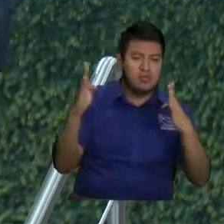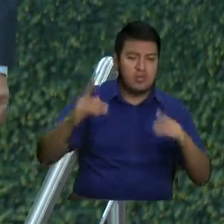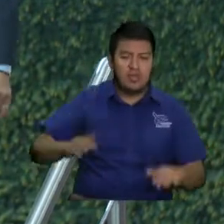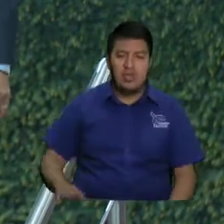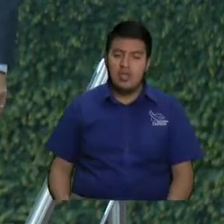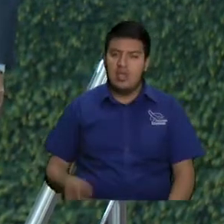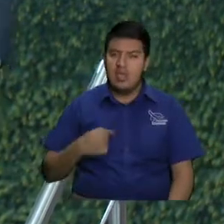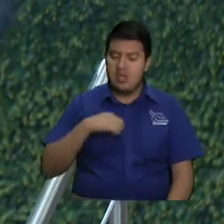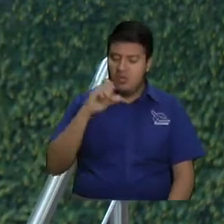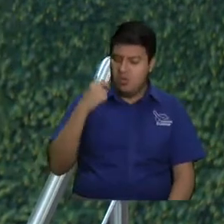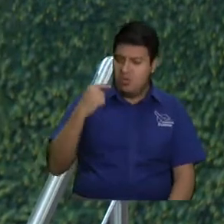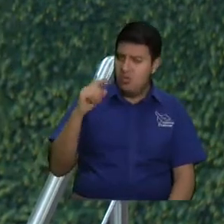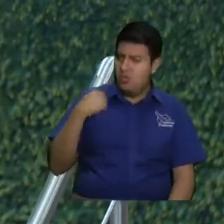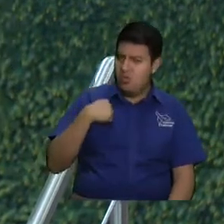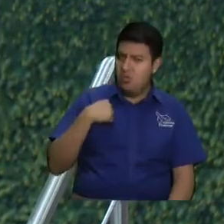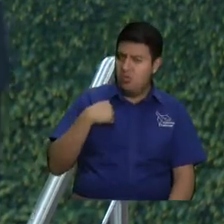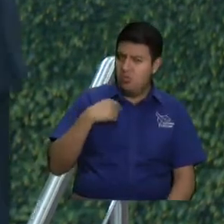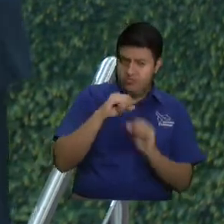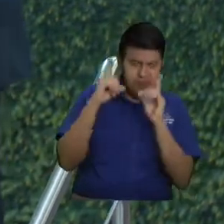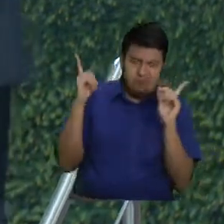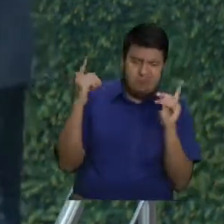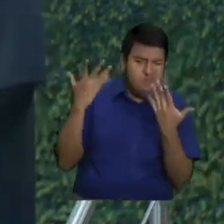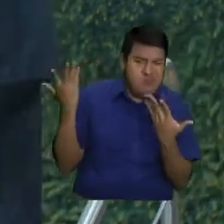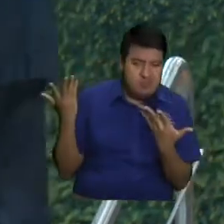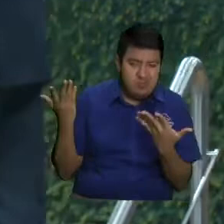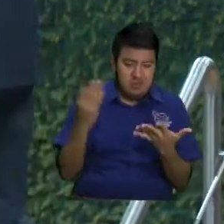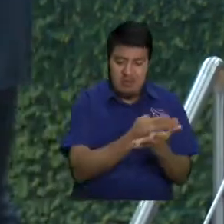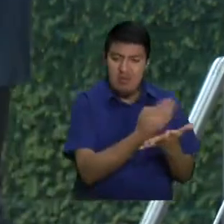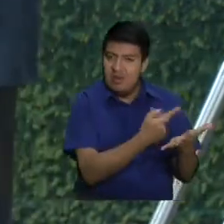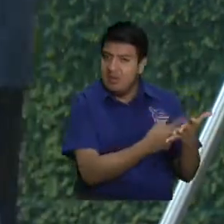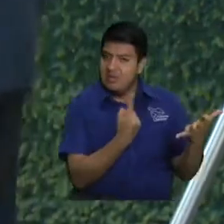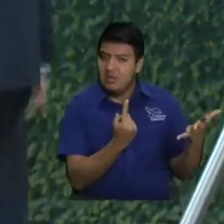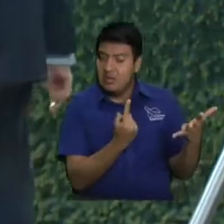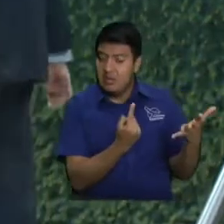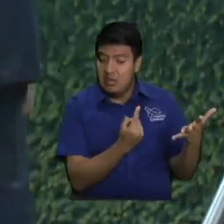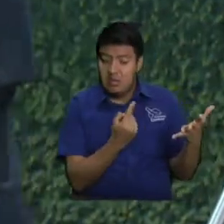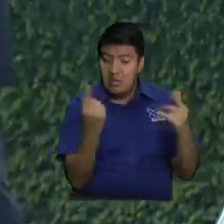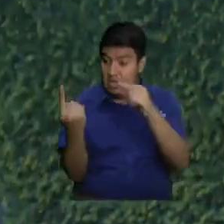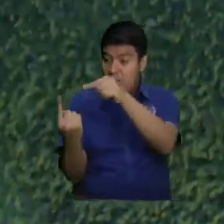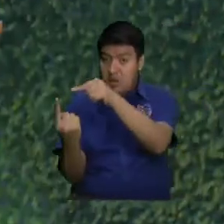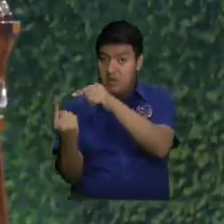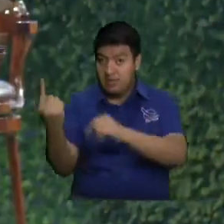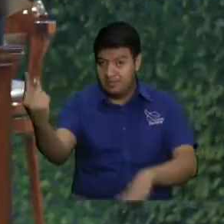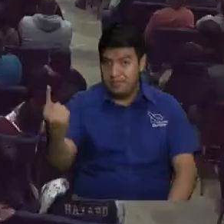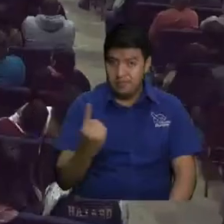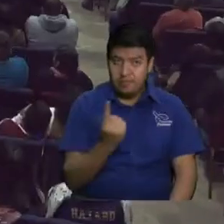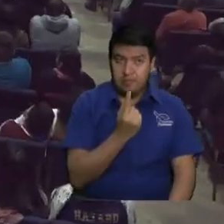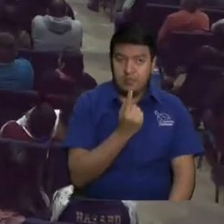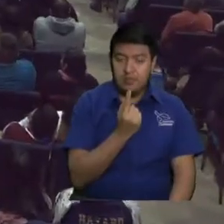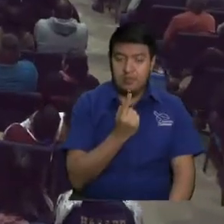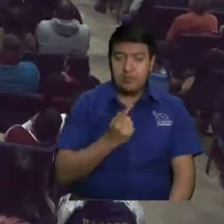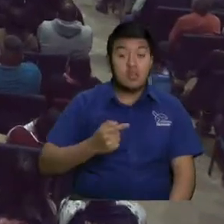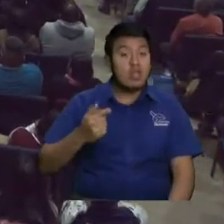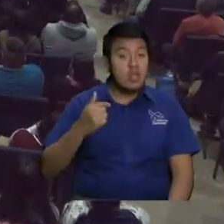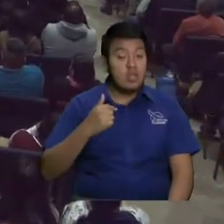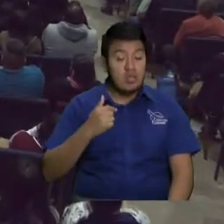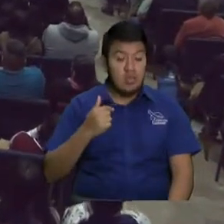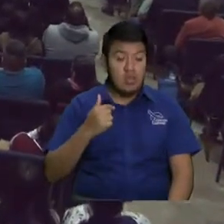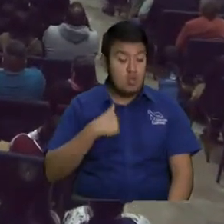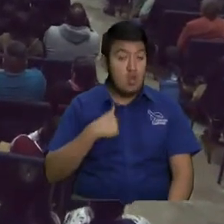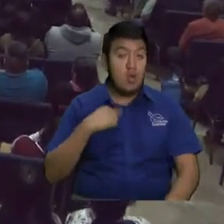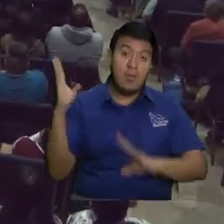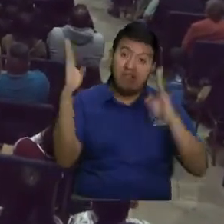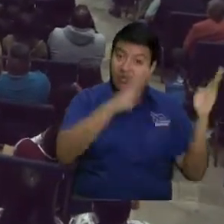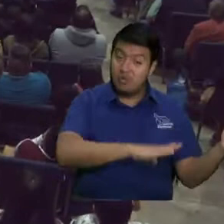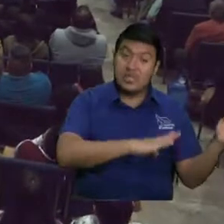le dijo eso. Y él, no, y entonces él vino aquí conmigo. ¿Dónde me bautizo? Yo me bautizo. Entonces le dije, no, no,